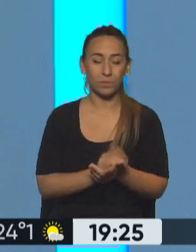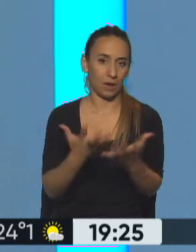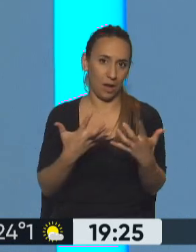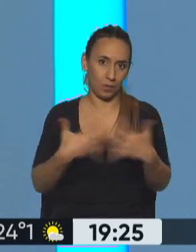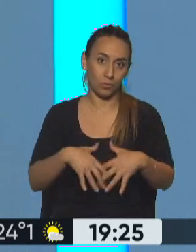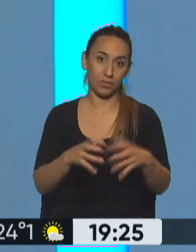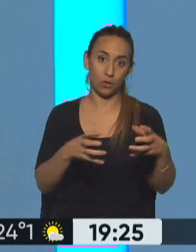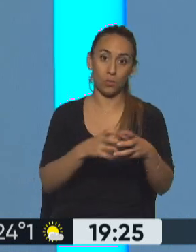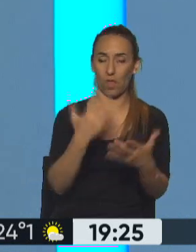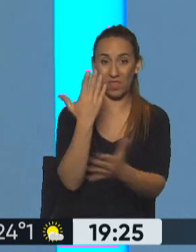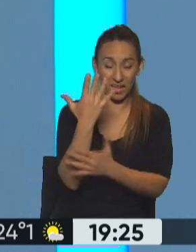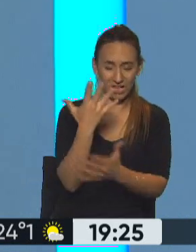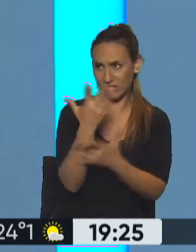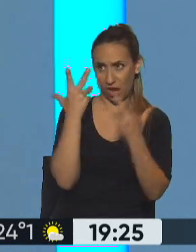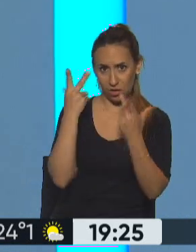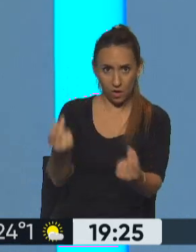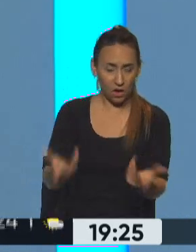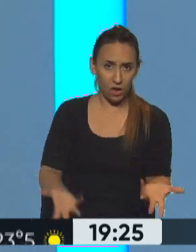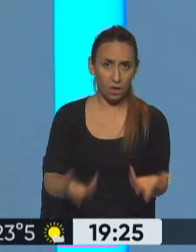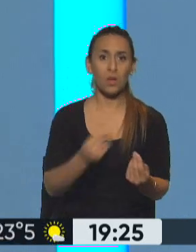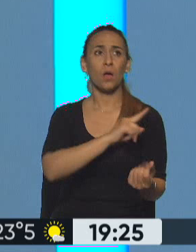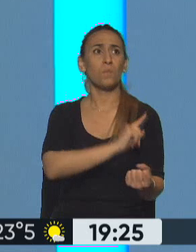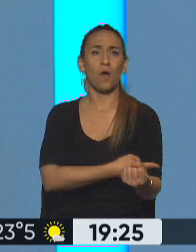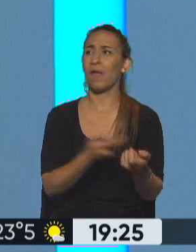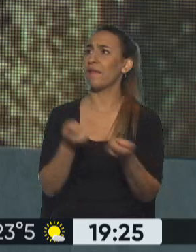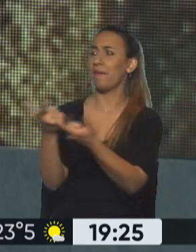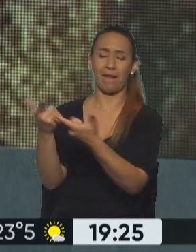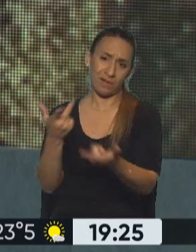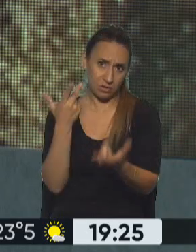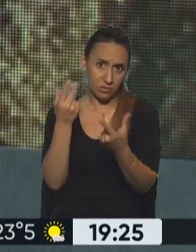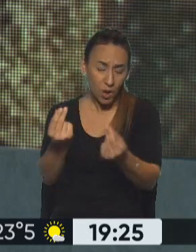de la derecha muy fuerte a esa delegación que estamos viendo